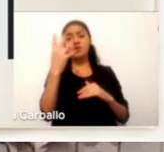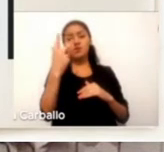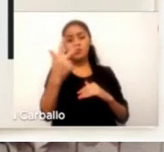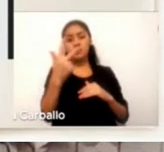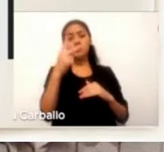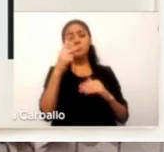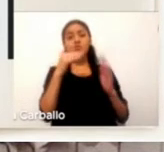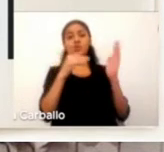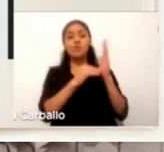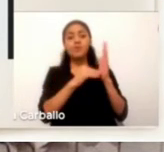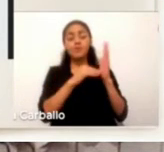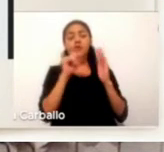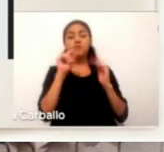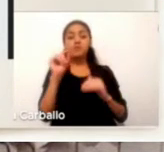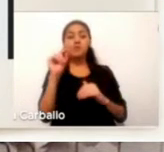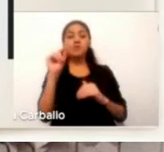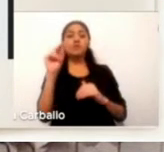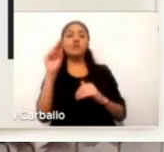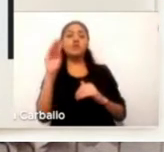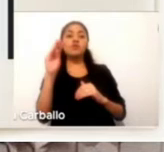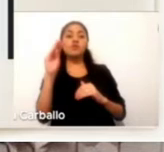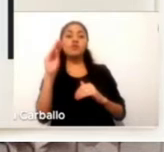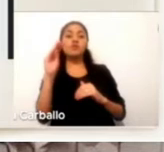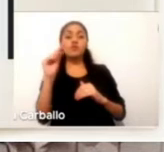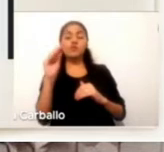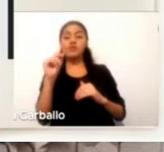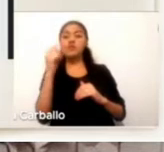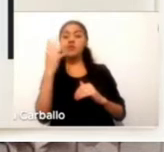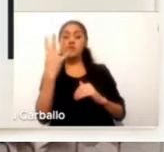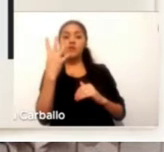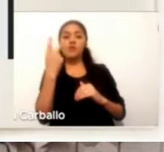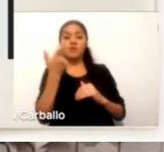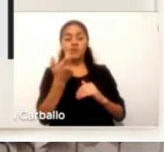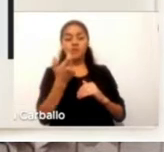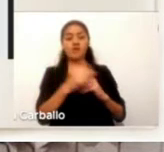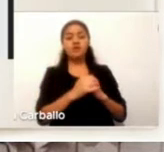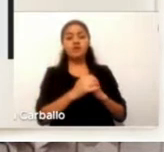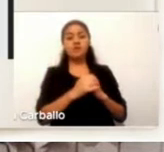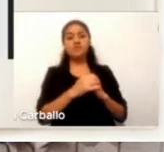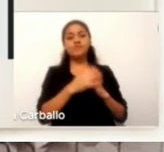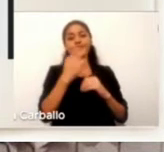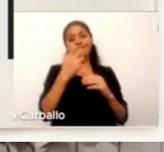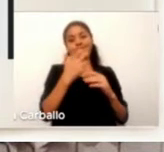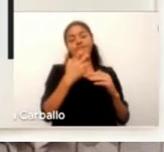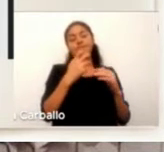27.298.825.94 pesos, lo cual arroja una diferencia a favor de